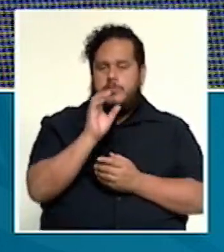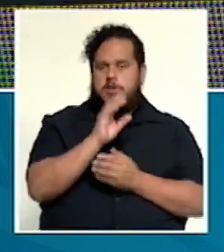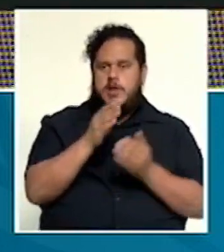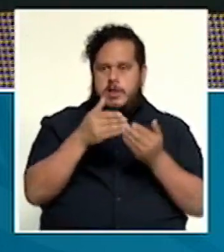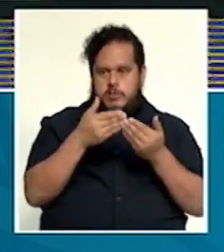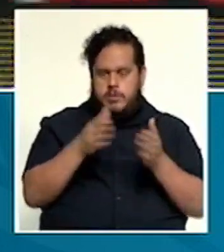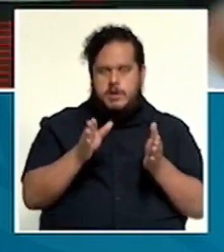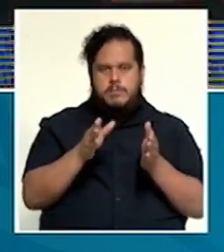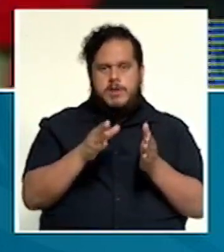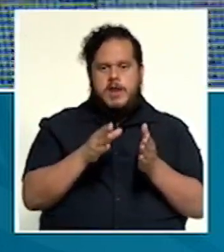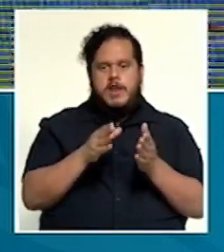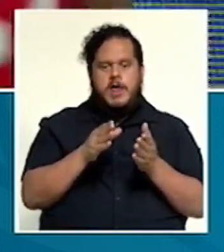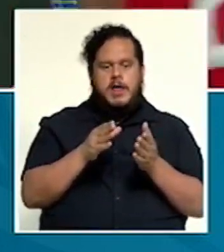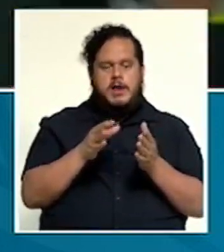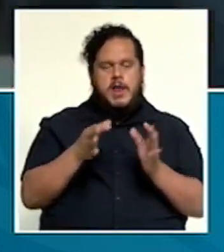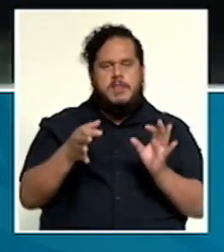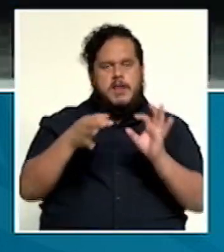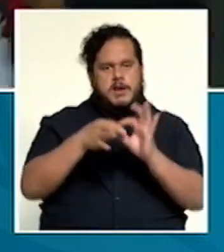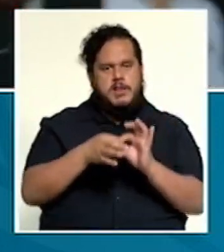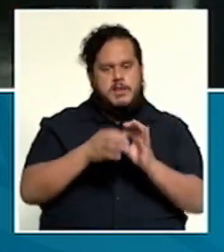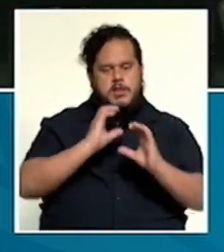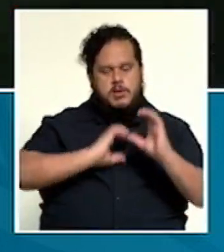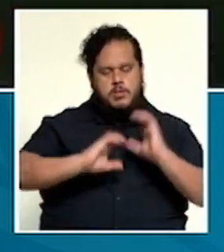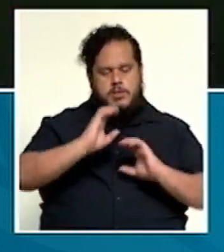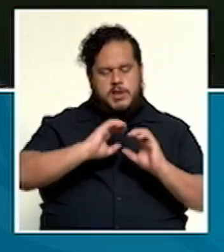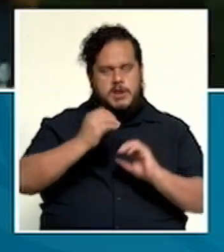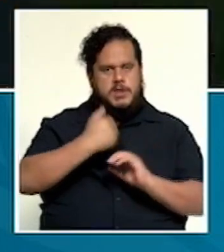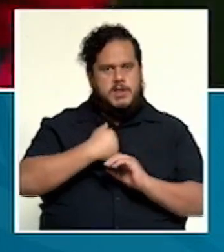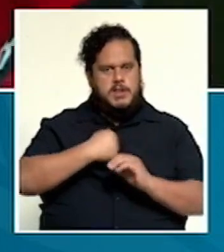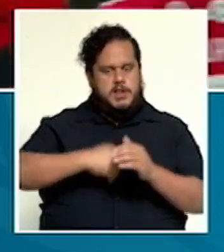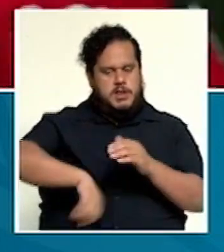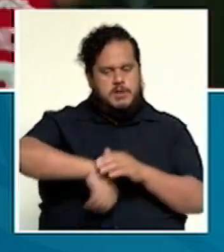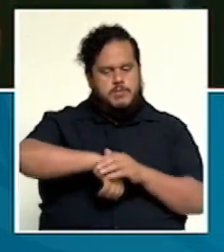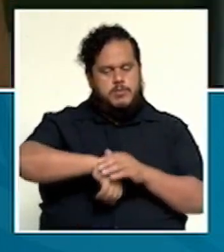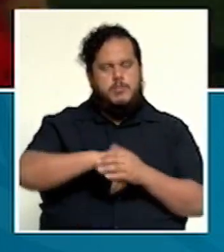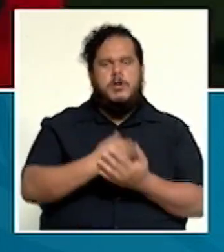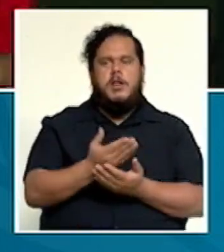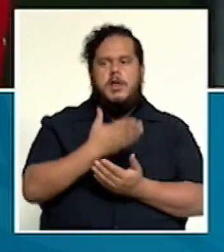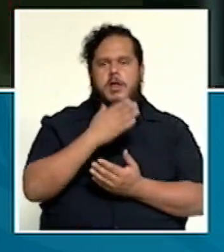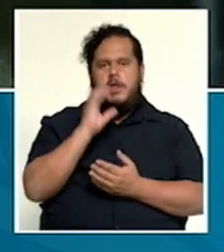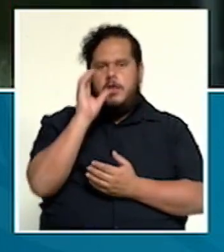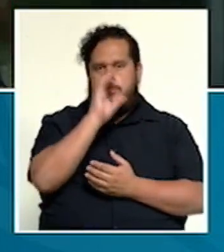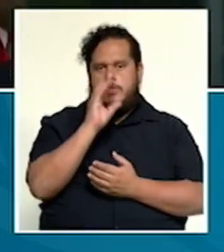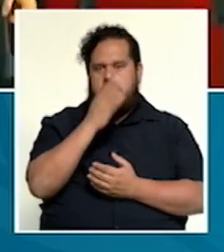las alianzas comerciales que tiene el fútbol, buscando entender también de mejor manera